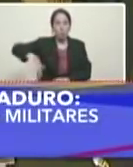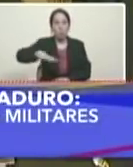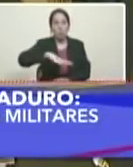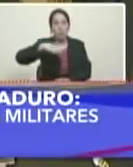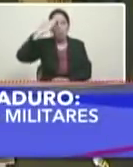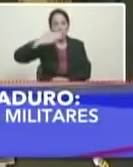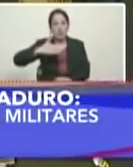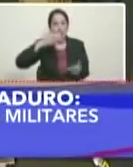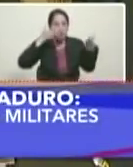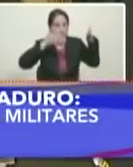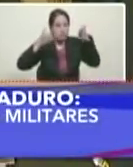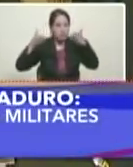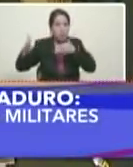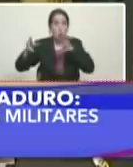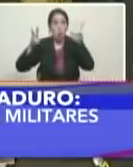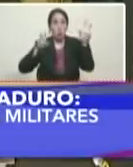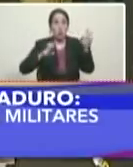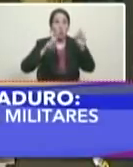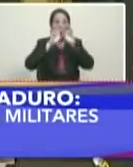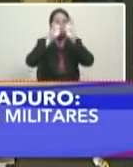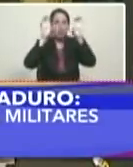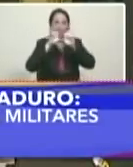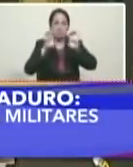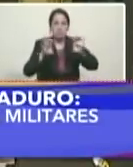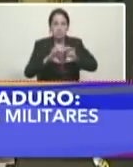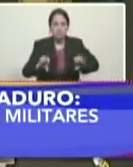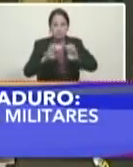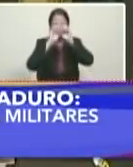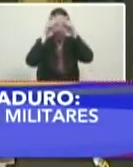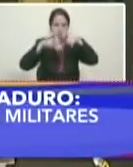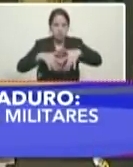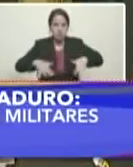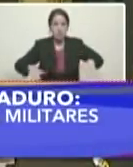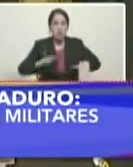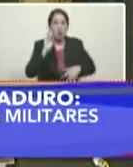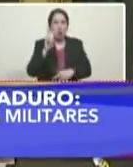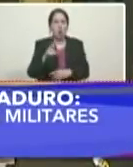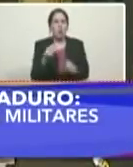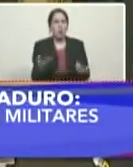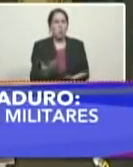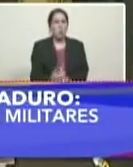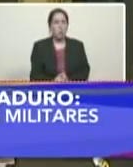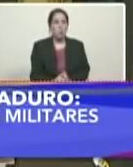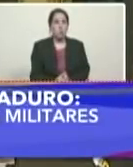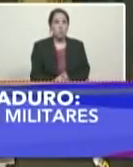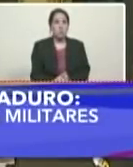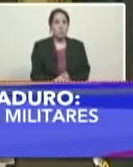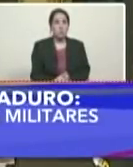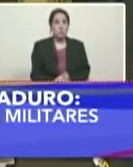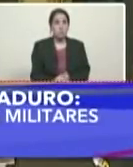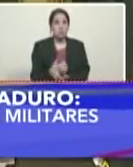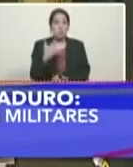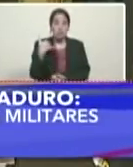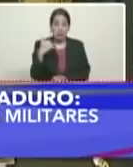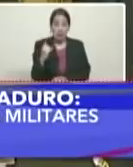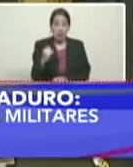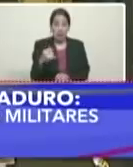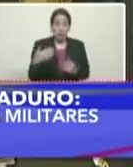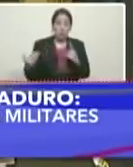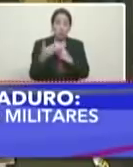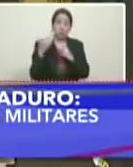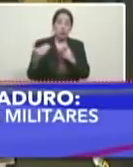una nueva estructura de nuestra fuerza armada nacional bolivariana que surge como motivo de este ataque eléctrico